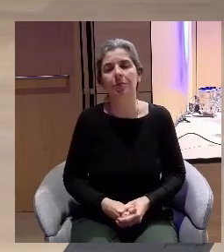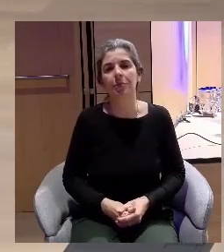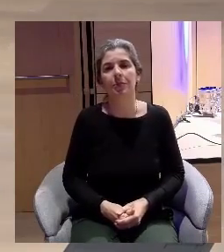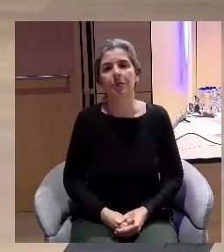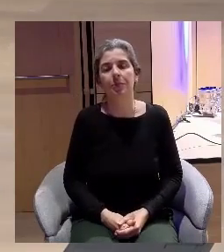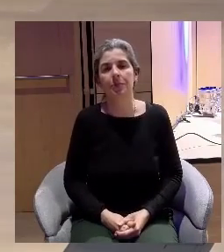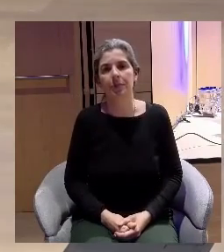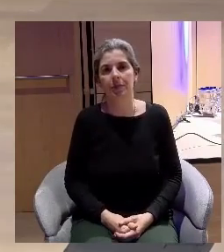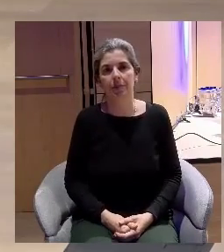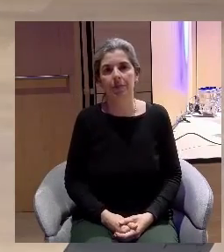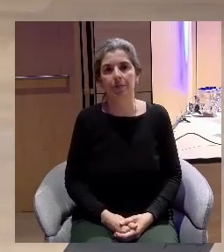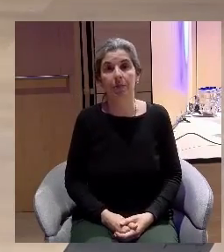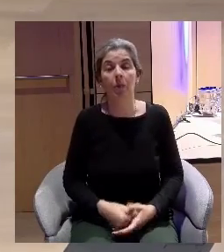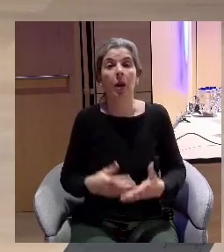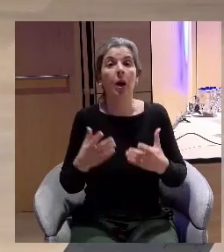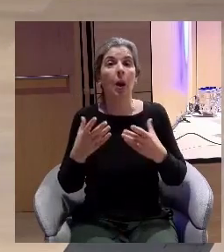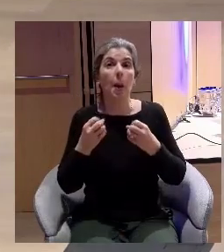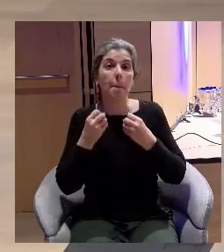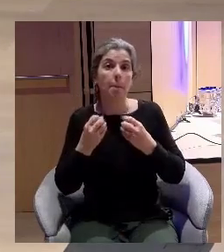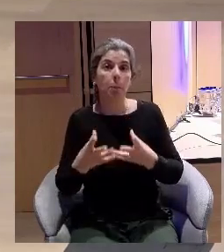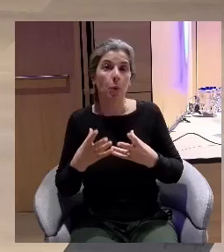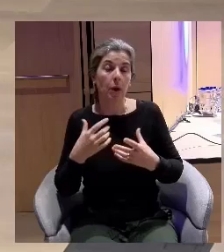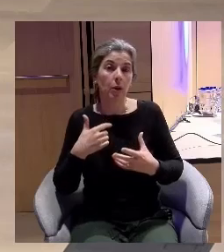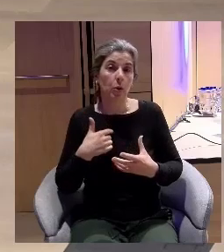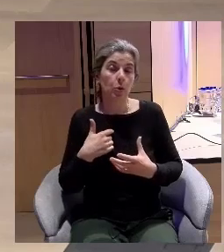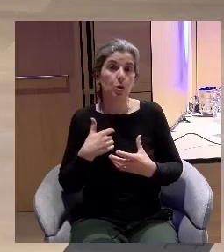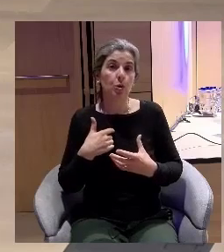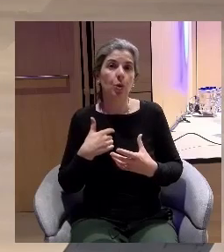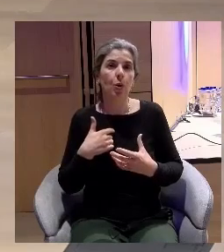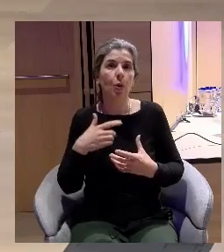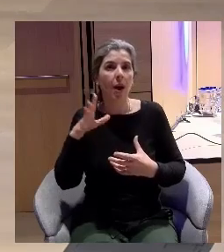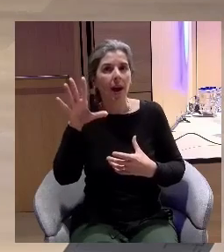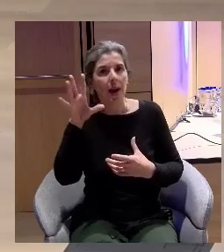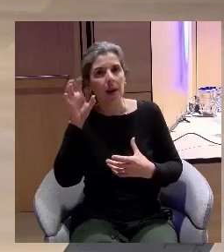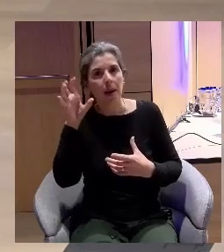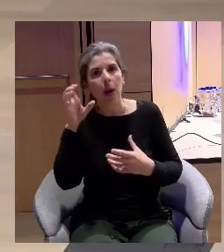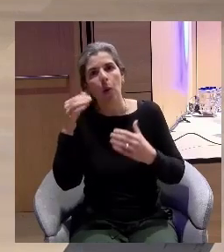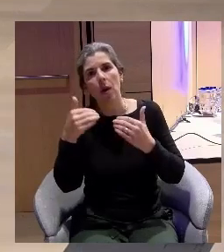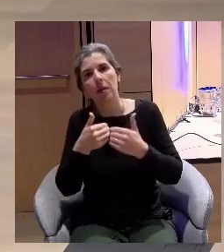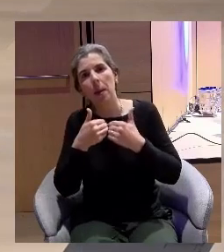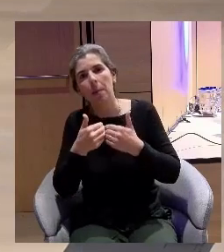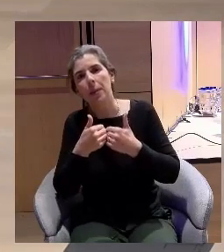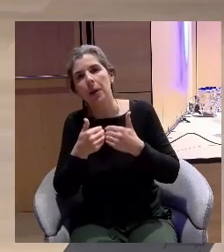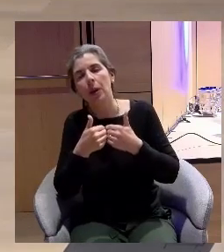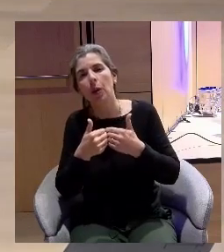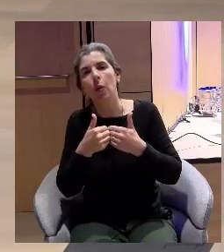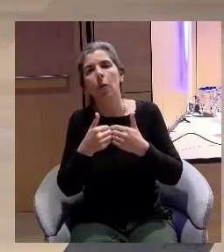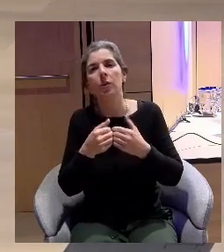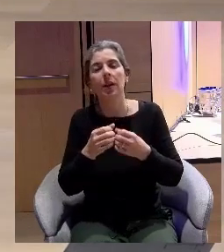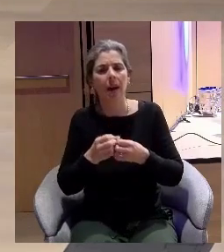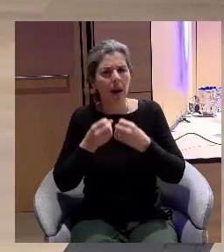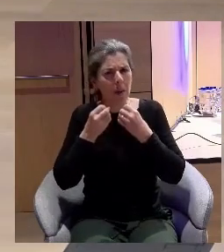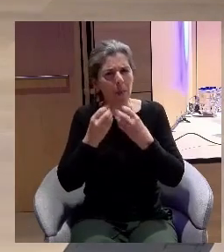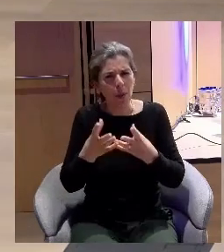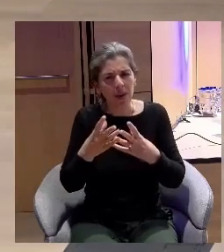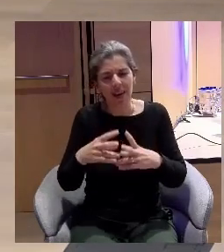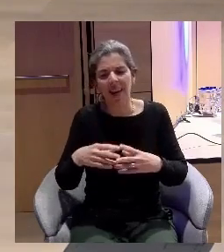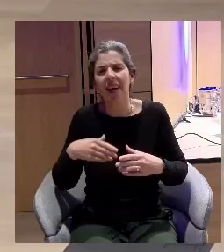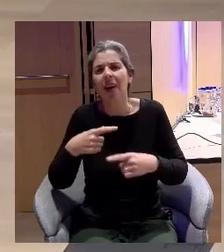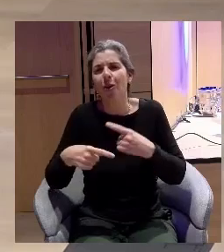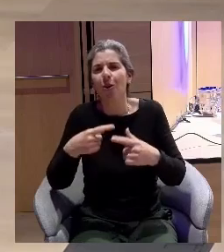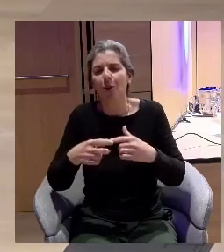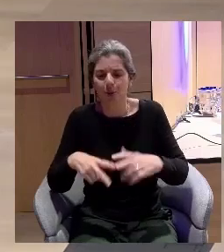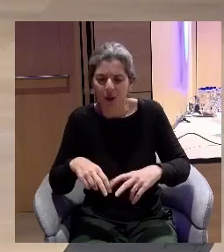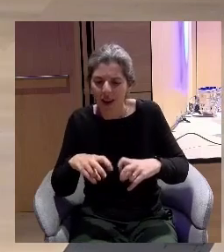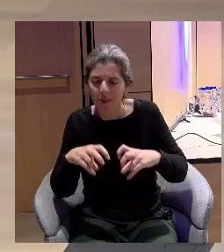Yo me quedo un poco con una pregunta que traías, Bernardo, ¿para quién el portal, ¿no? En esto de seguir investigando y el desafío que tenemos